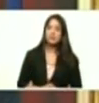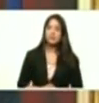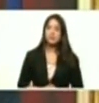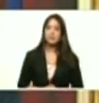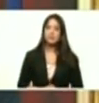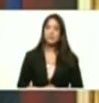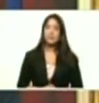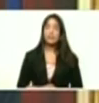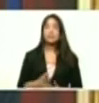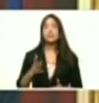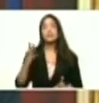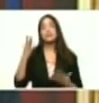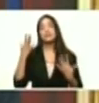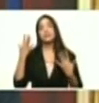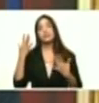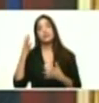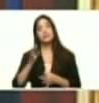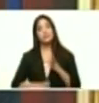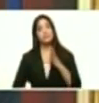Dios santo.